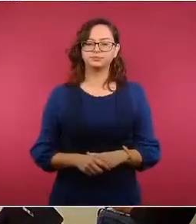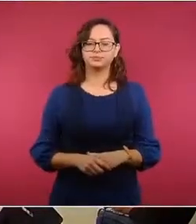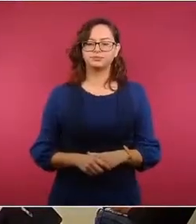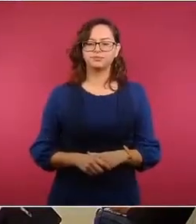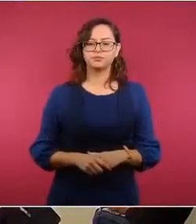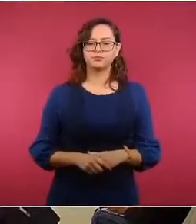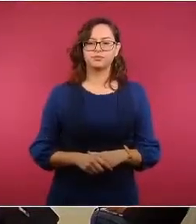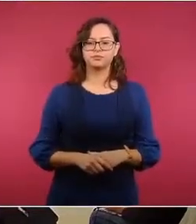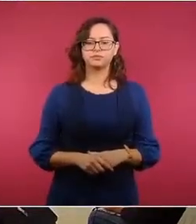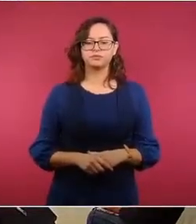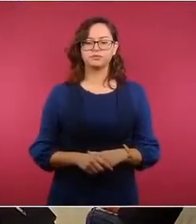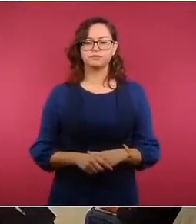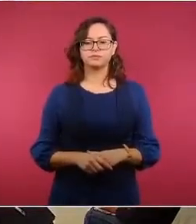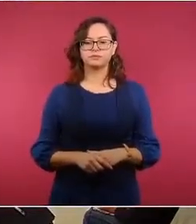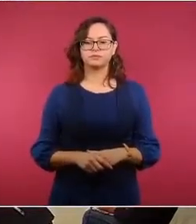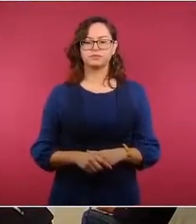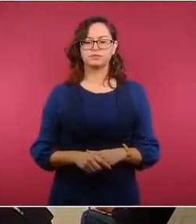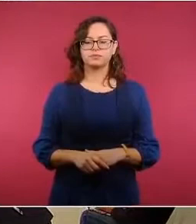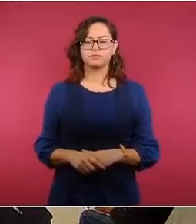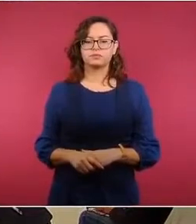de cómo